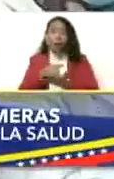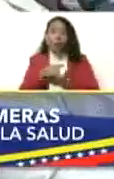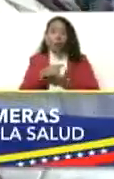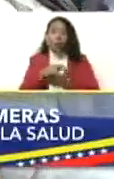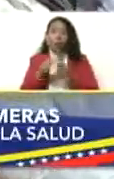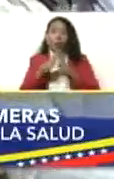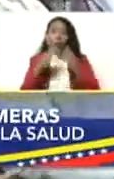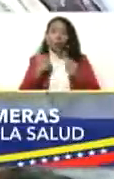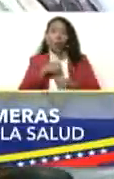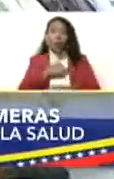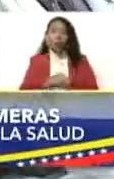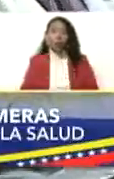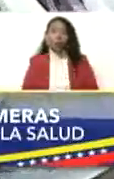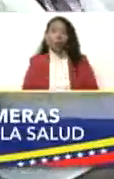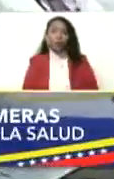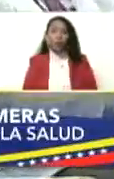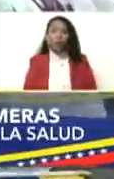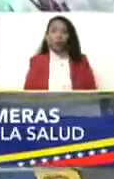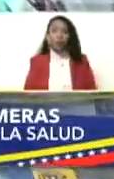nosotros.